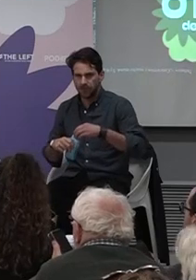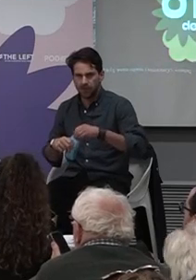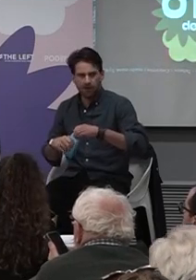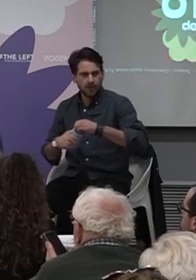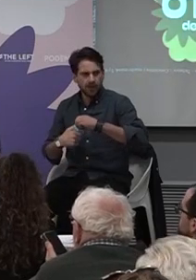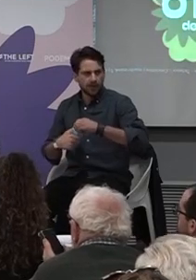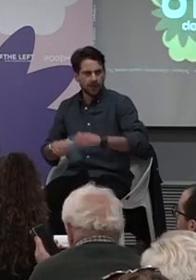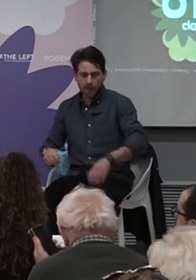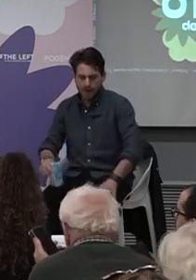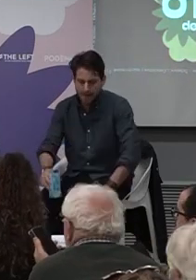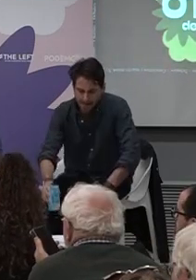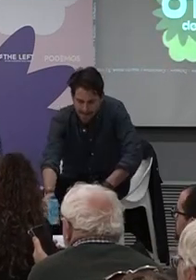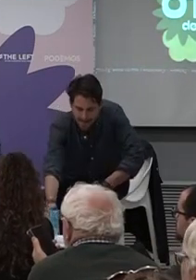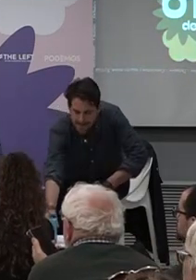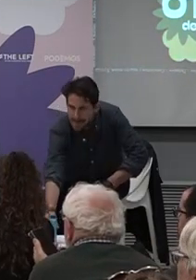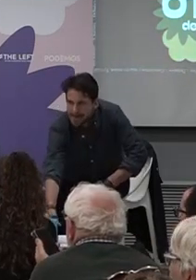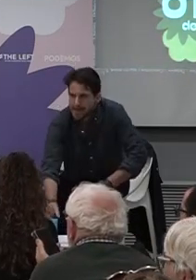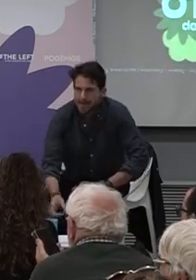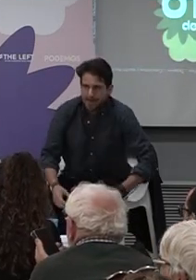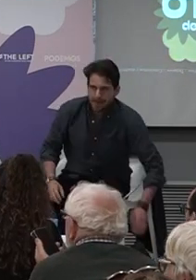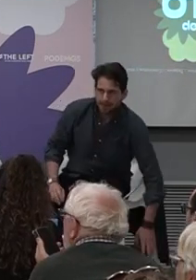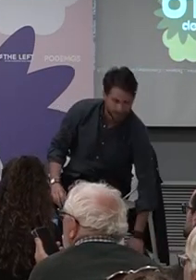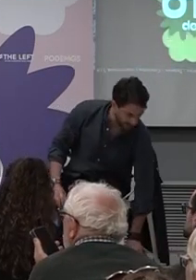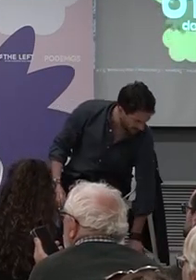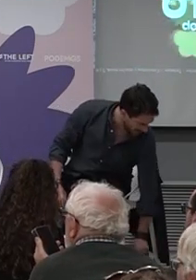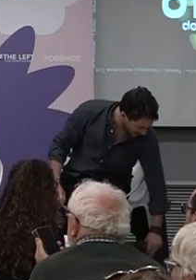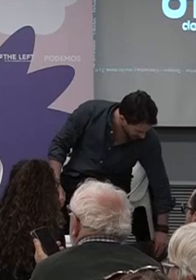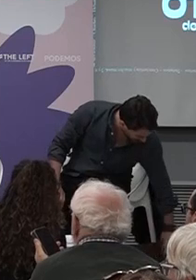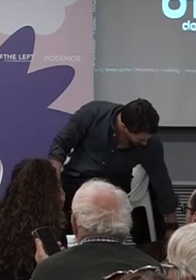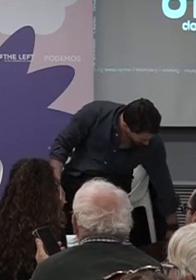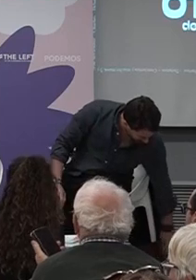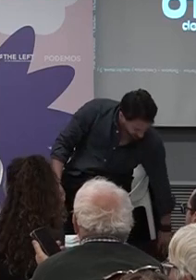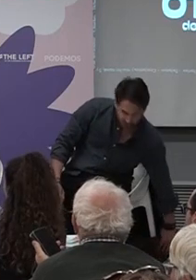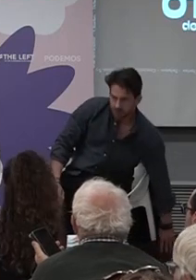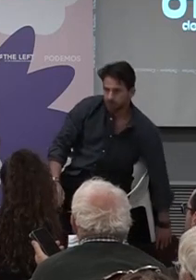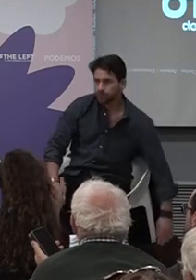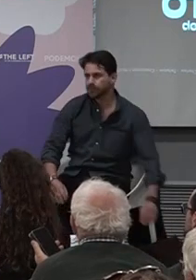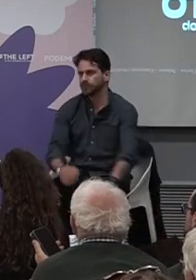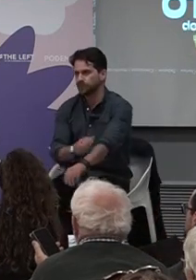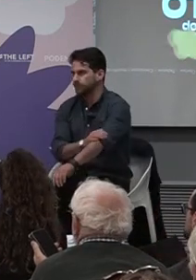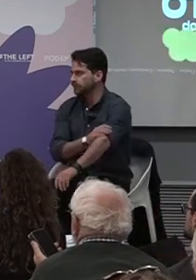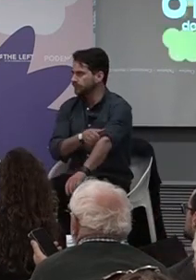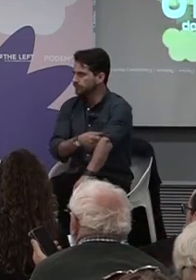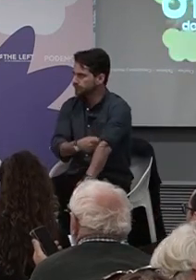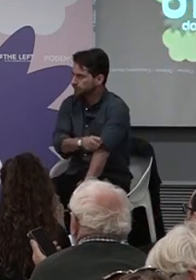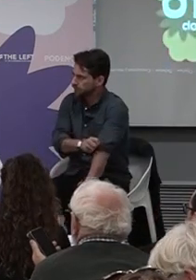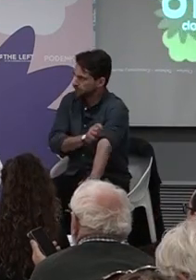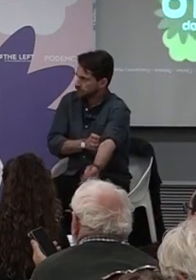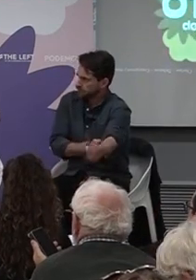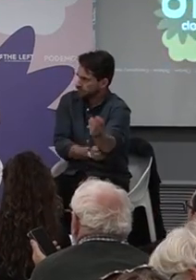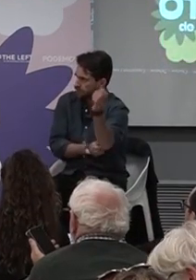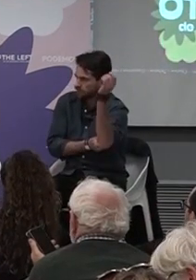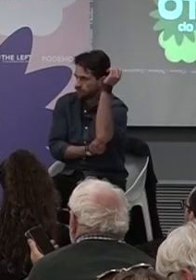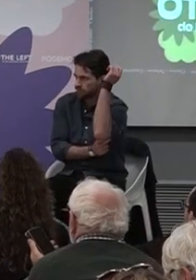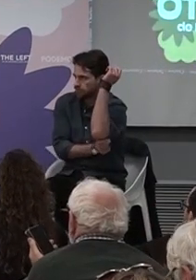Bueno vamos a empezar Hola buenas tardes Muchas gracias a todas y todas por venir hasta municipalismo